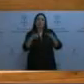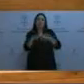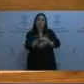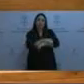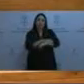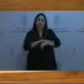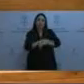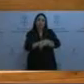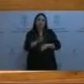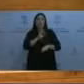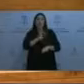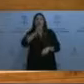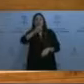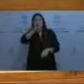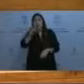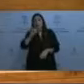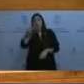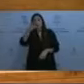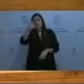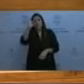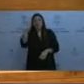Señor Rodríguez Feito, tiene la palabra.